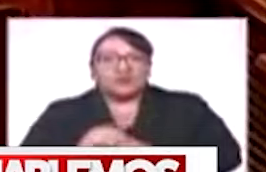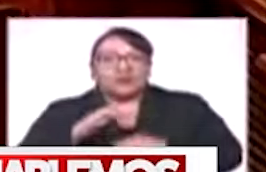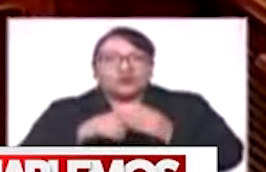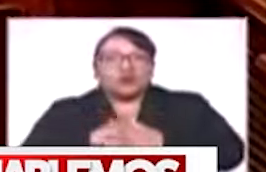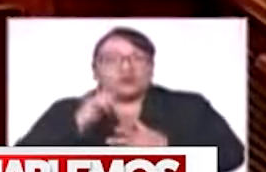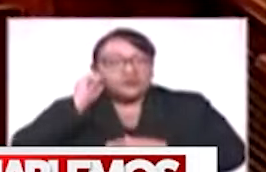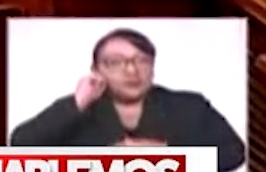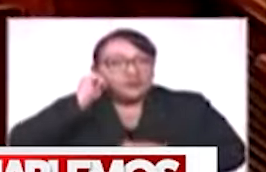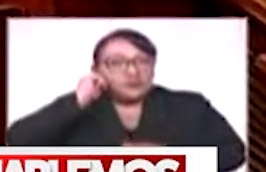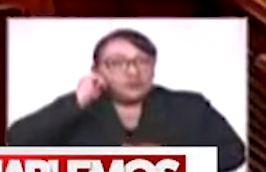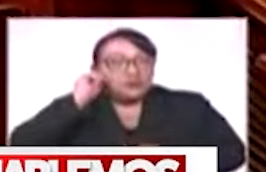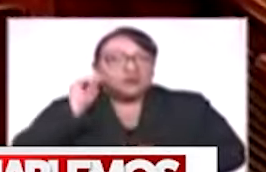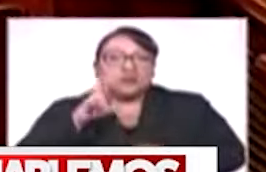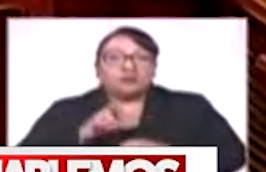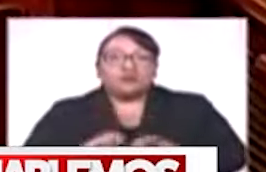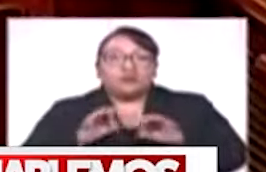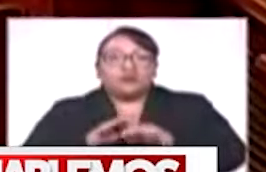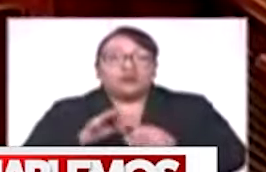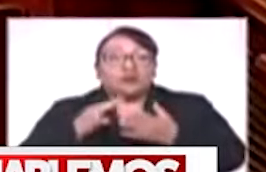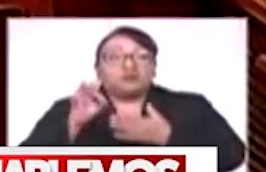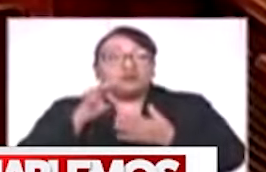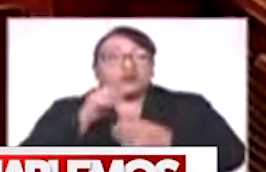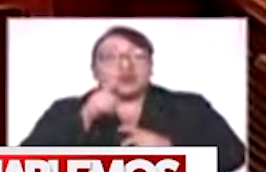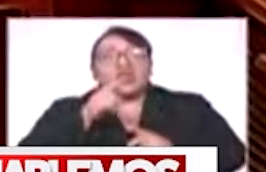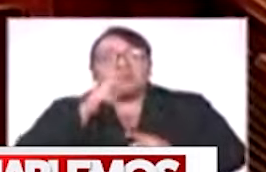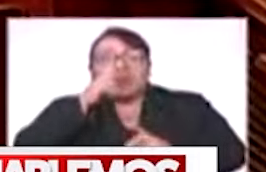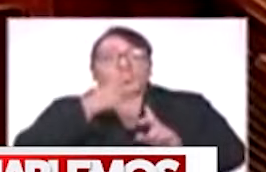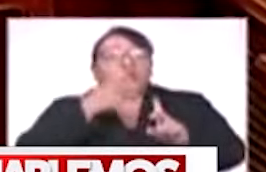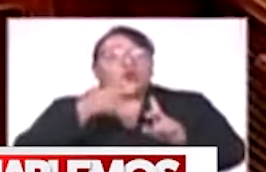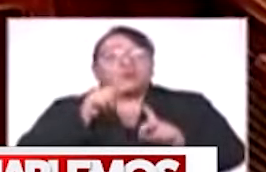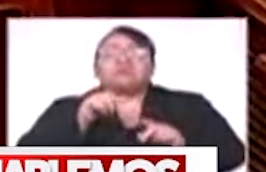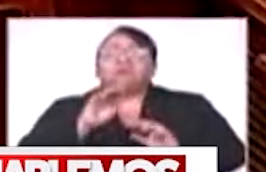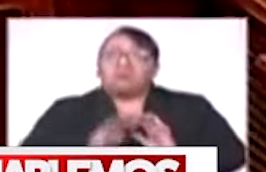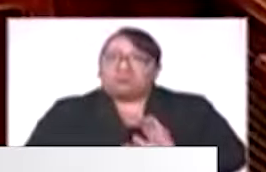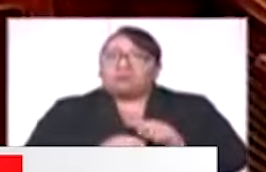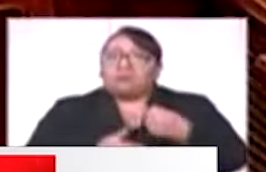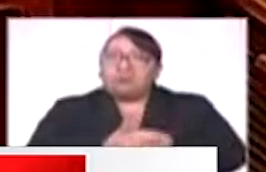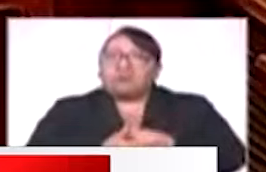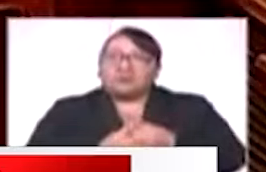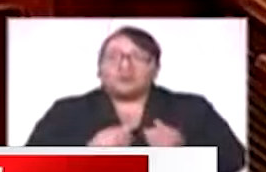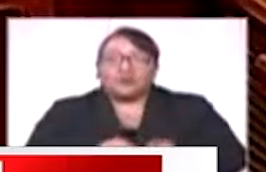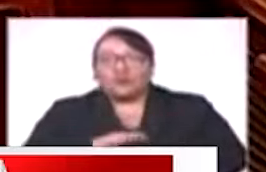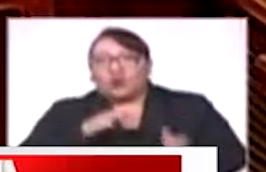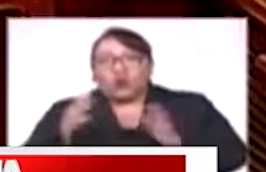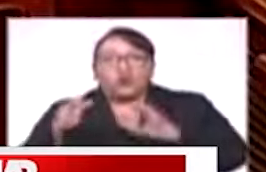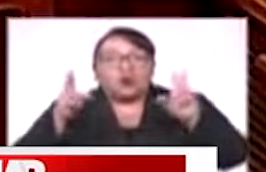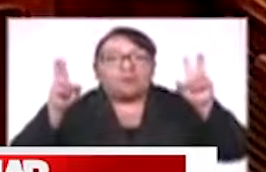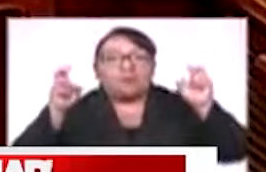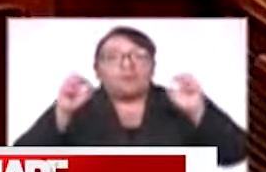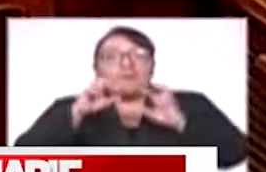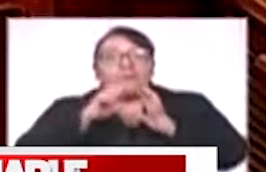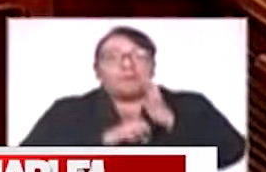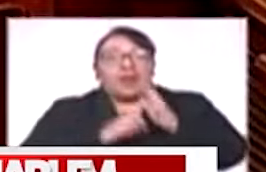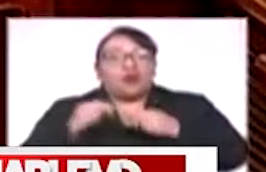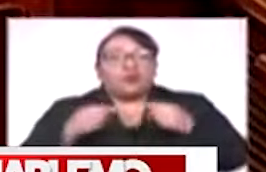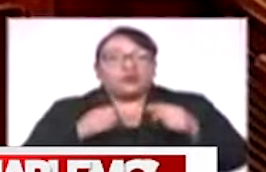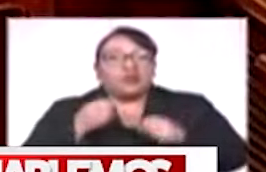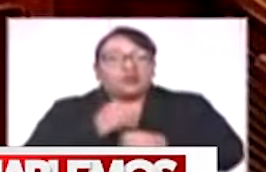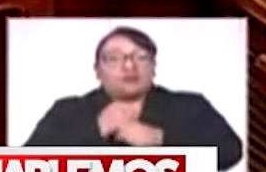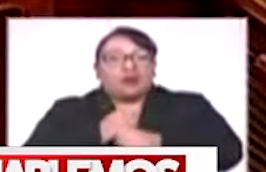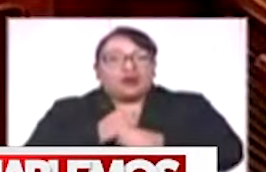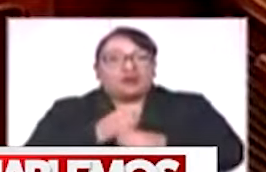tres importantes agencias calificadoras de riesgo. Relanzamiento del Plan Nacional de Competitividad y